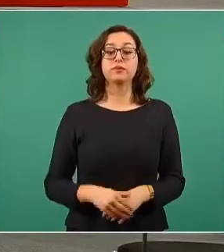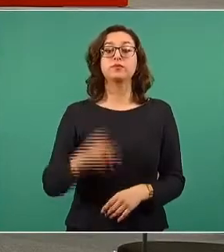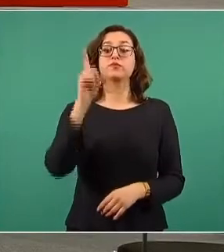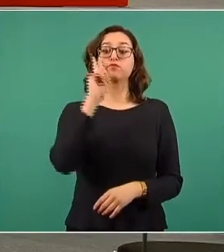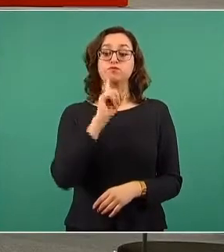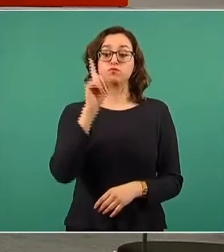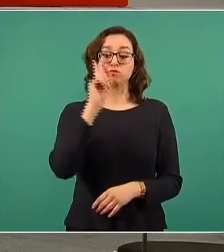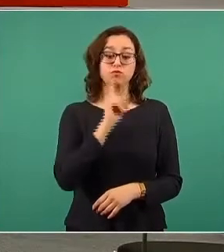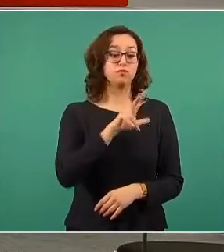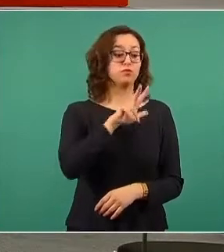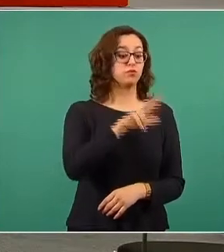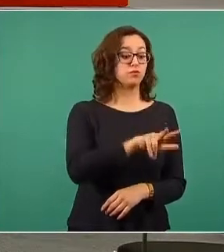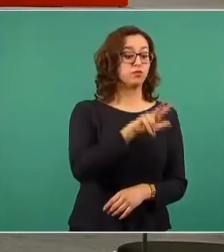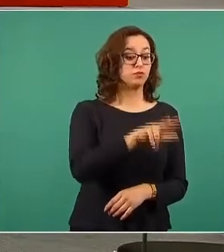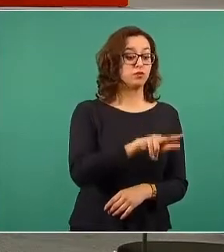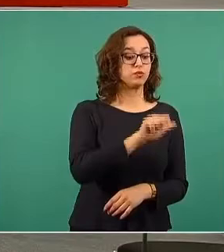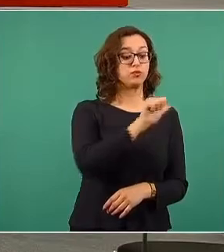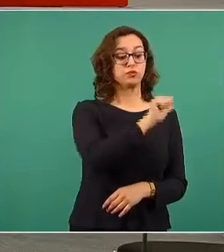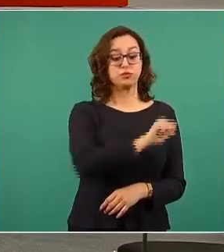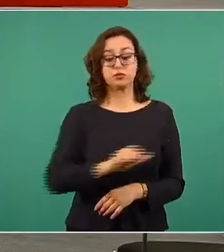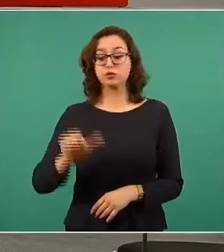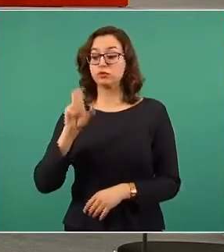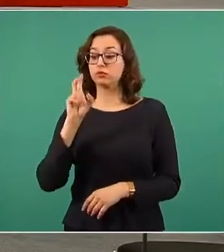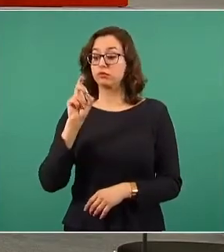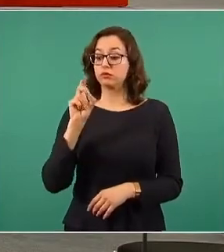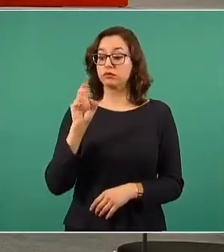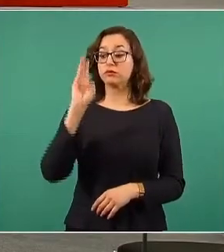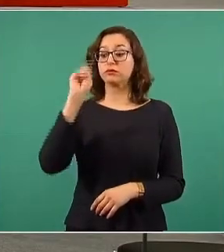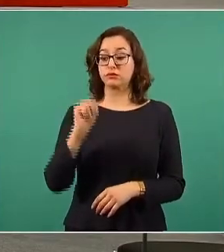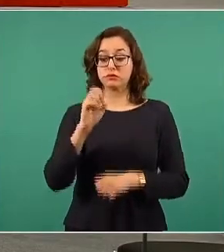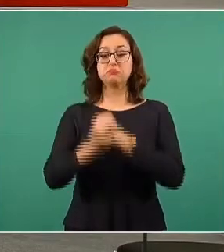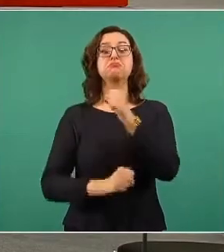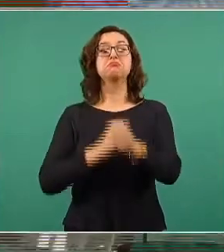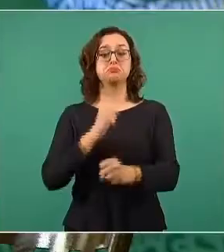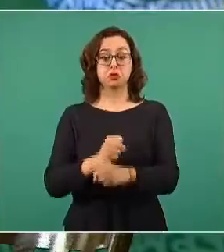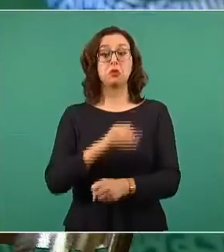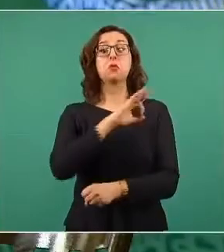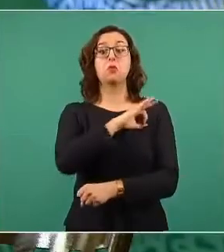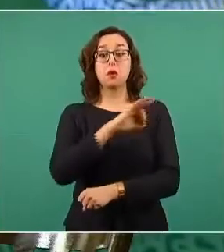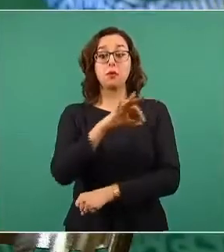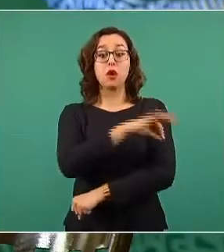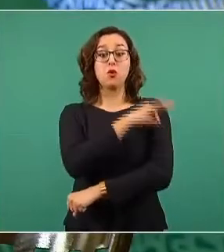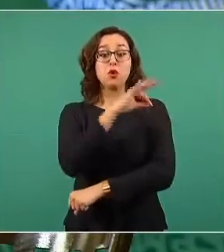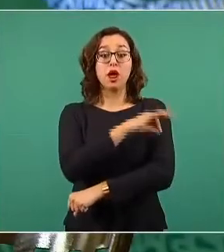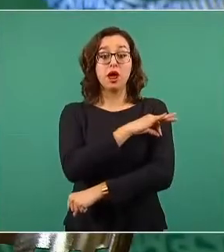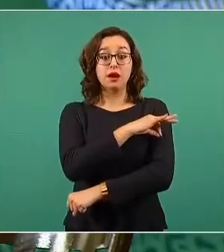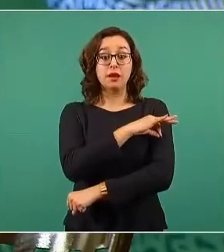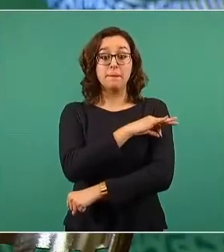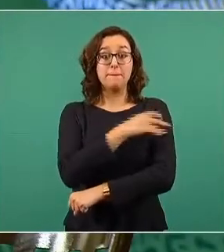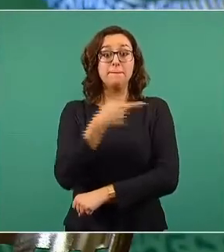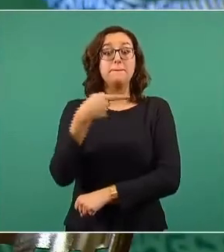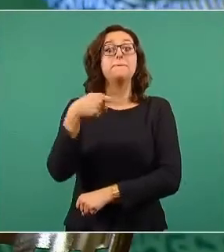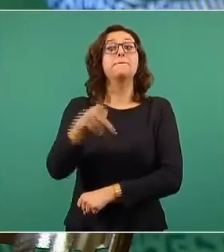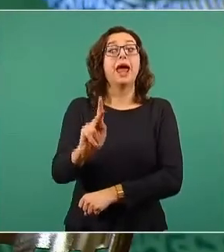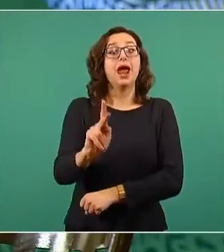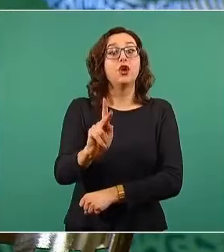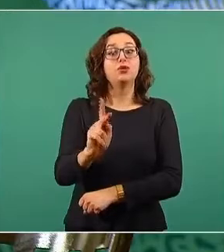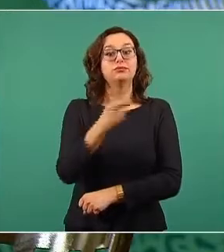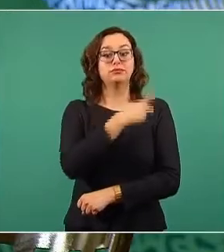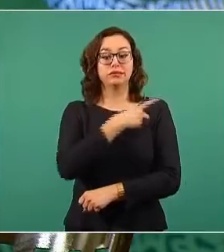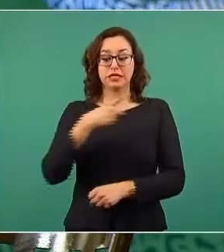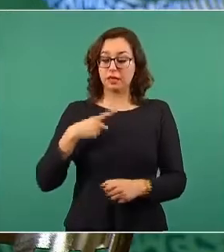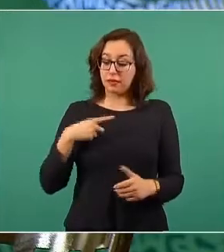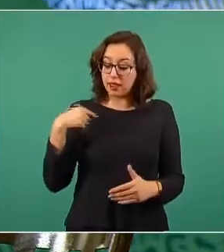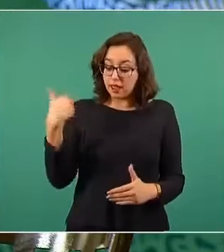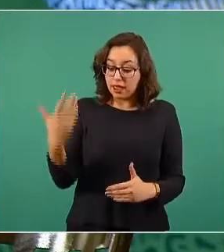de 18 a 39 años si es que están embarazadas. Deben estar embarazadas y tener 10 o